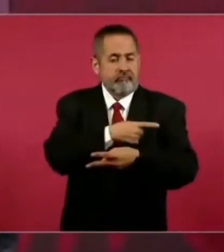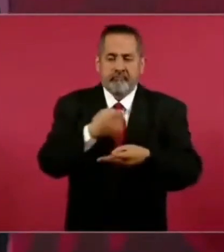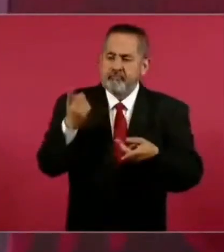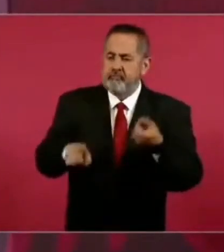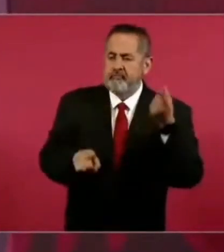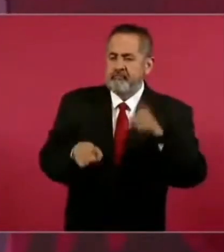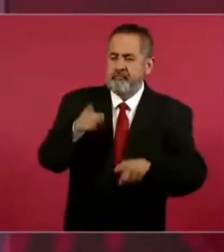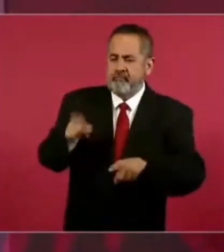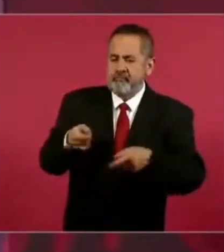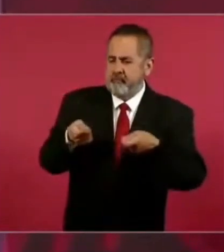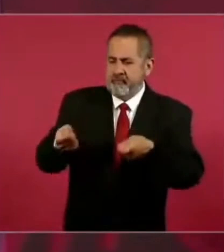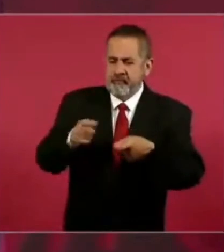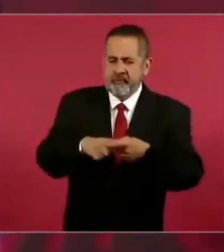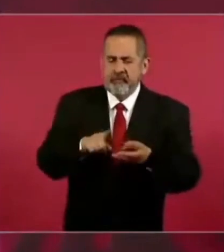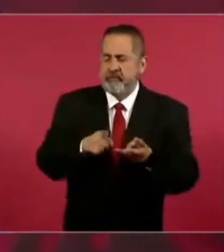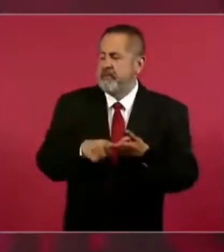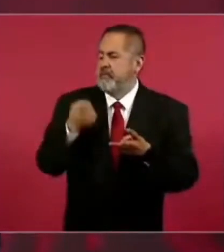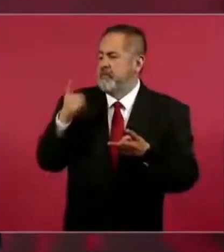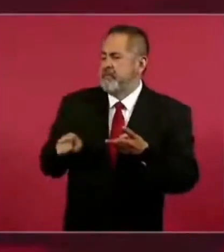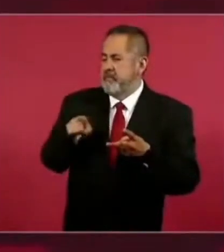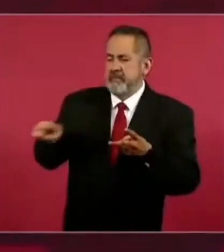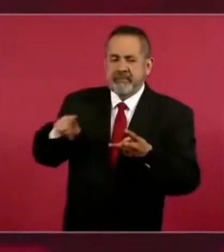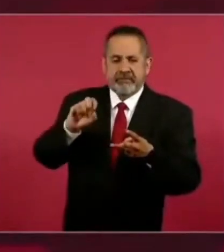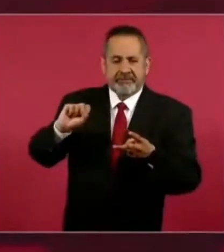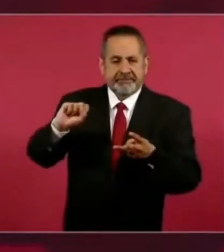desde luego en Hacienda,